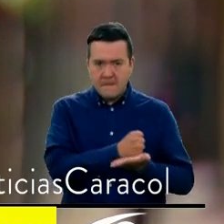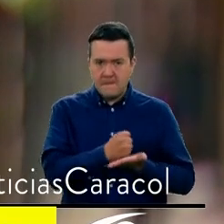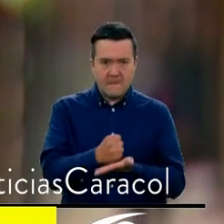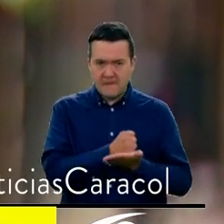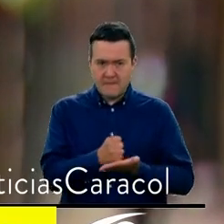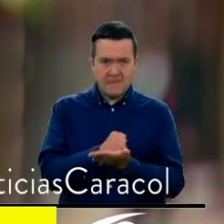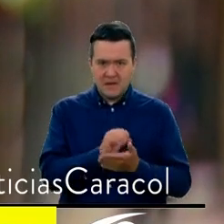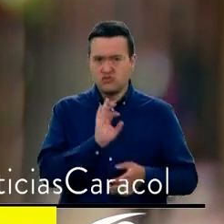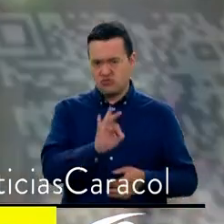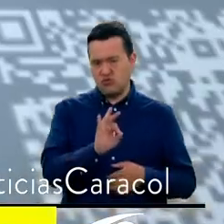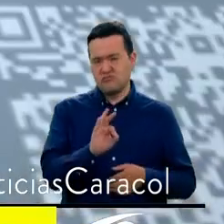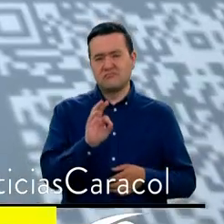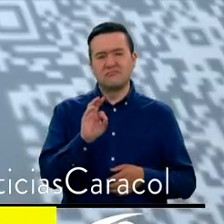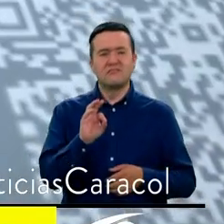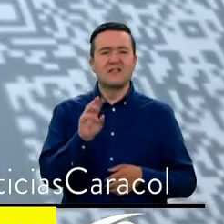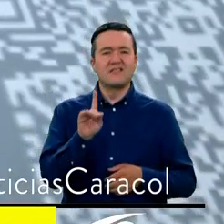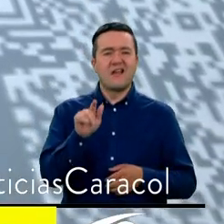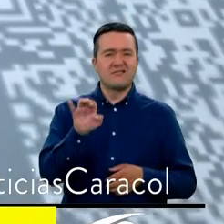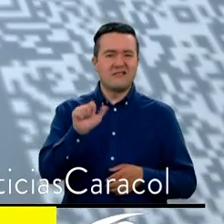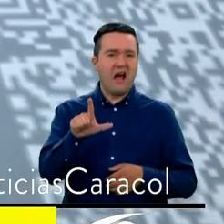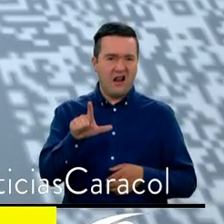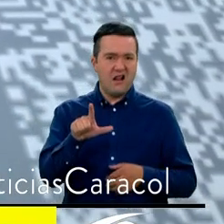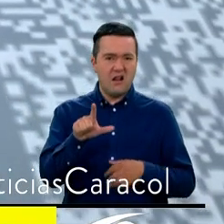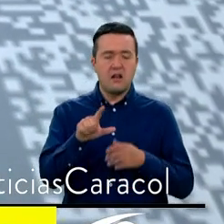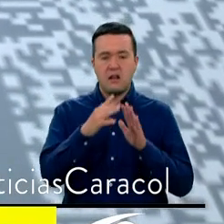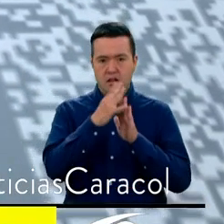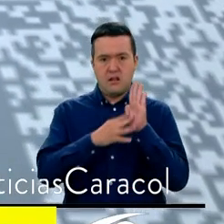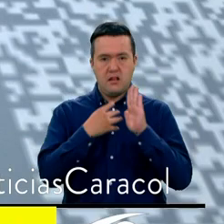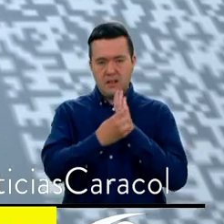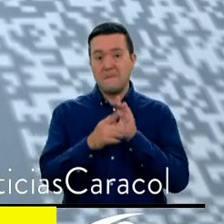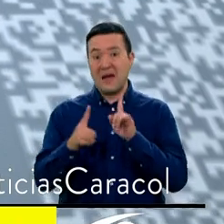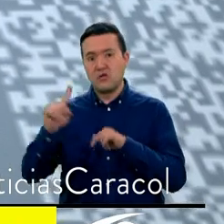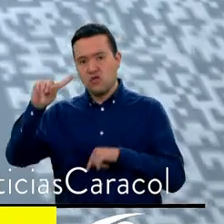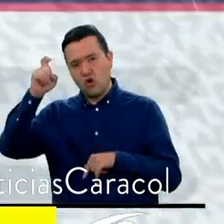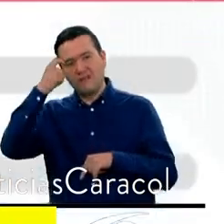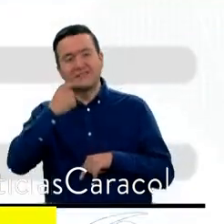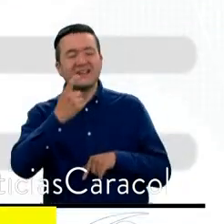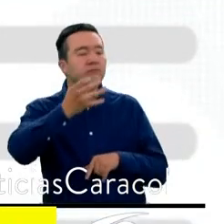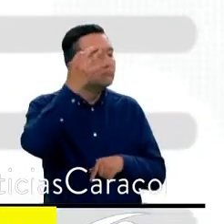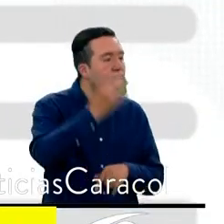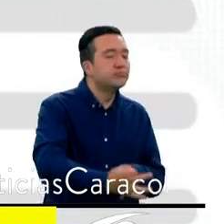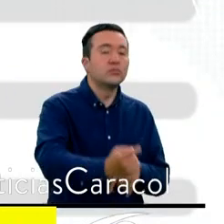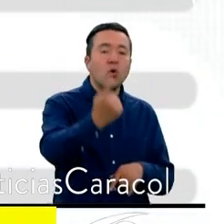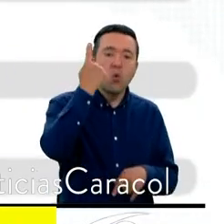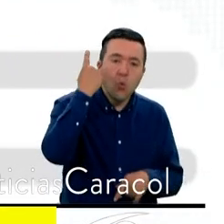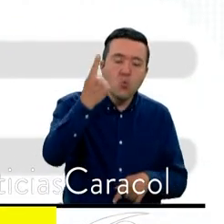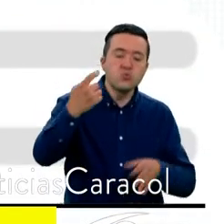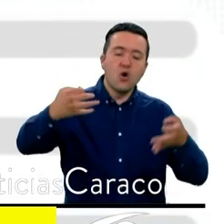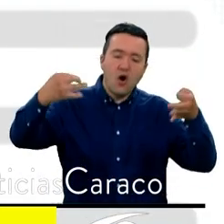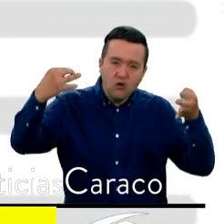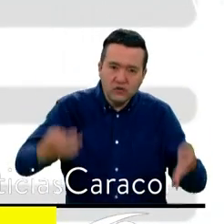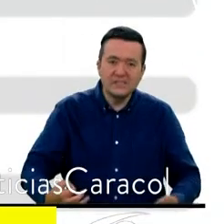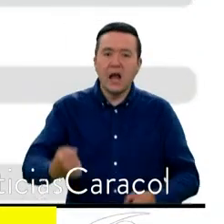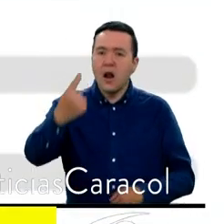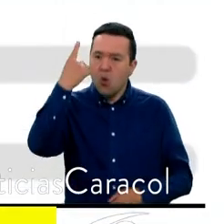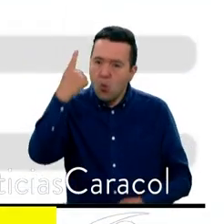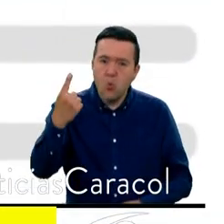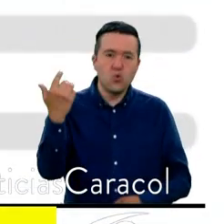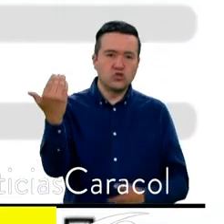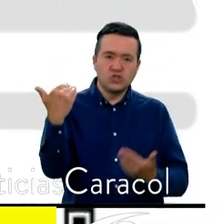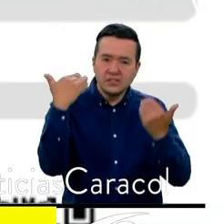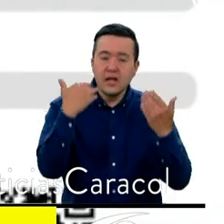pasaportes de vacunación digitalizados. Por esa razón, el gobierno reitera que el único certificado oficial y que tendrá alguna utilidad en caso